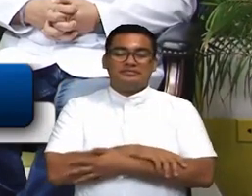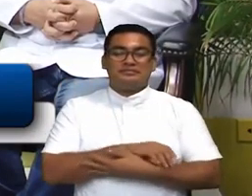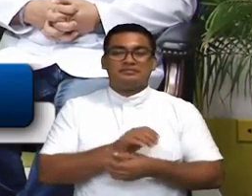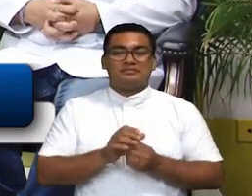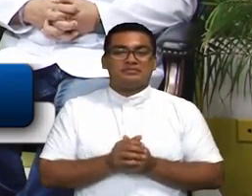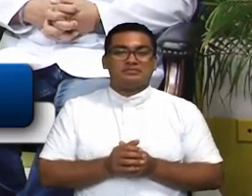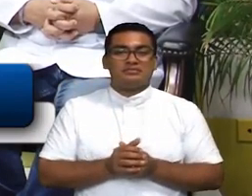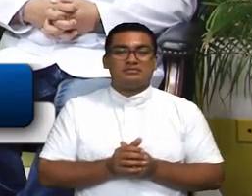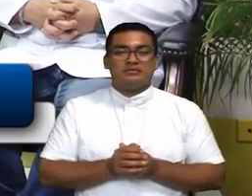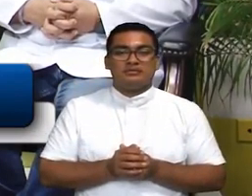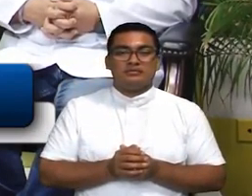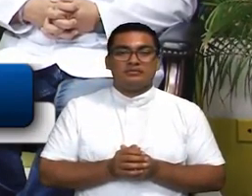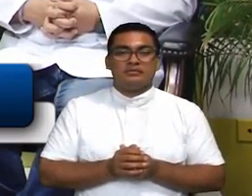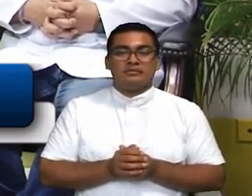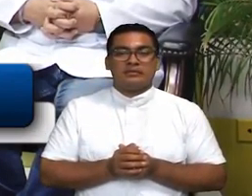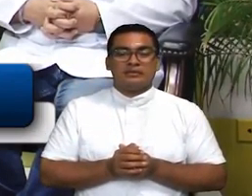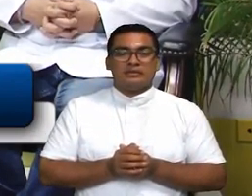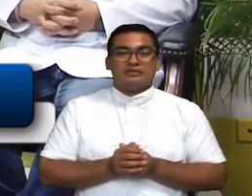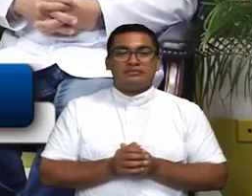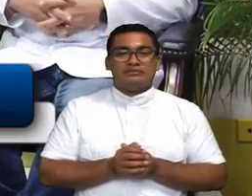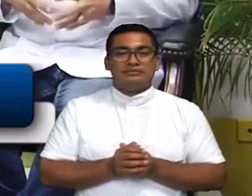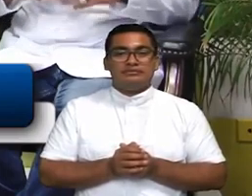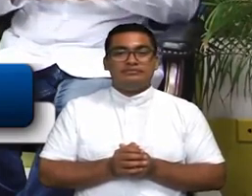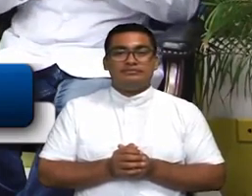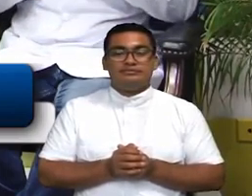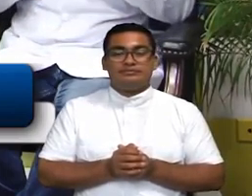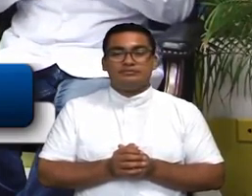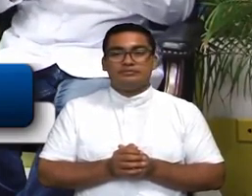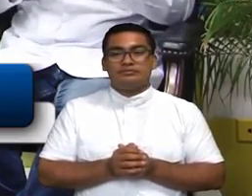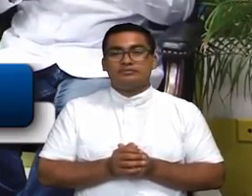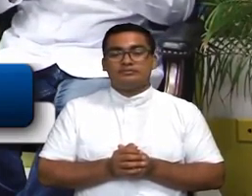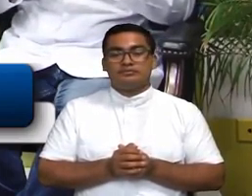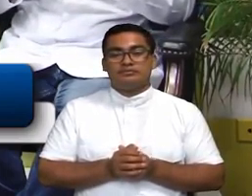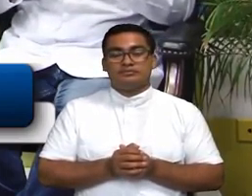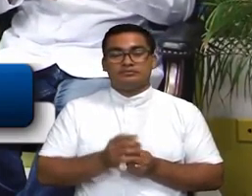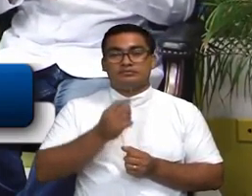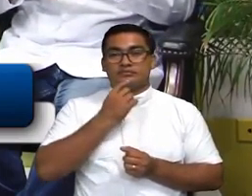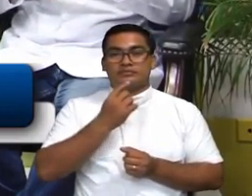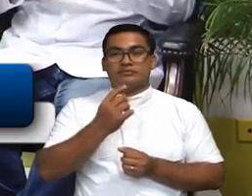frío? Aparte de lo que es la parte